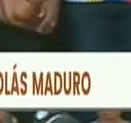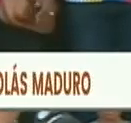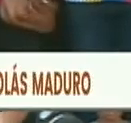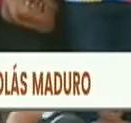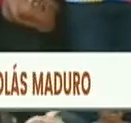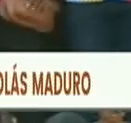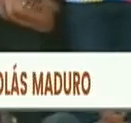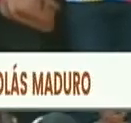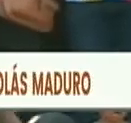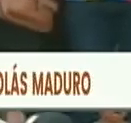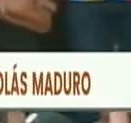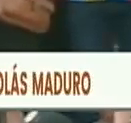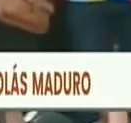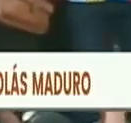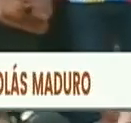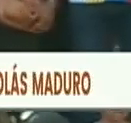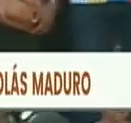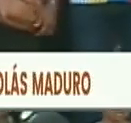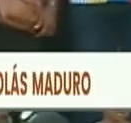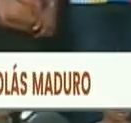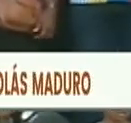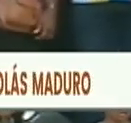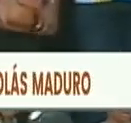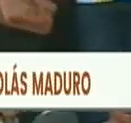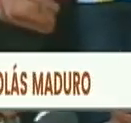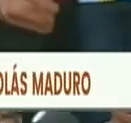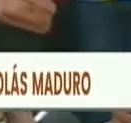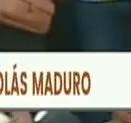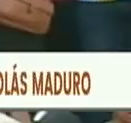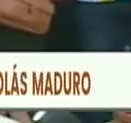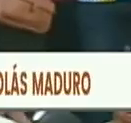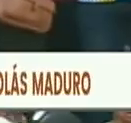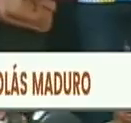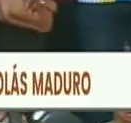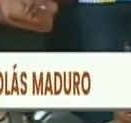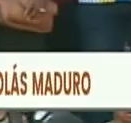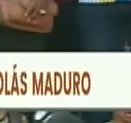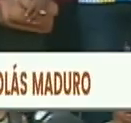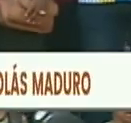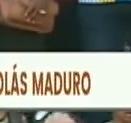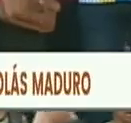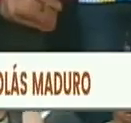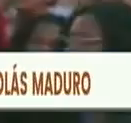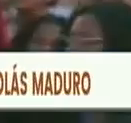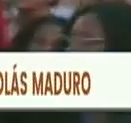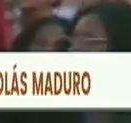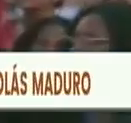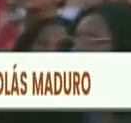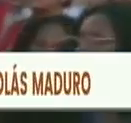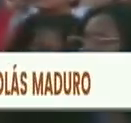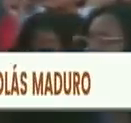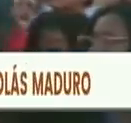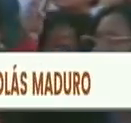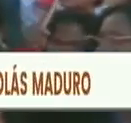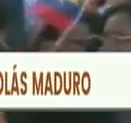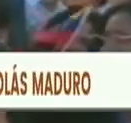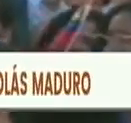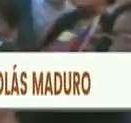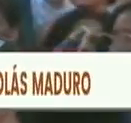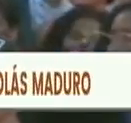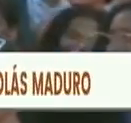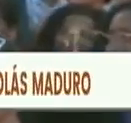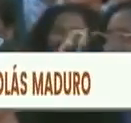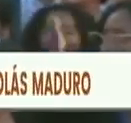¡Que viva Bolívar! ¡Viva! ¡Que viva Chávez! ¡Viva! ¡Que viva Maduro! ¡Viva! ¡Que